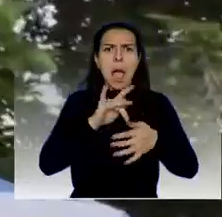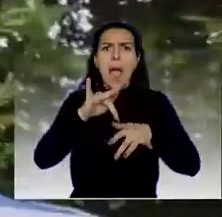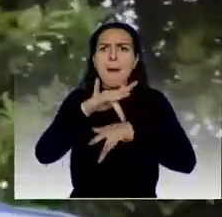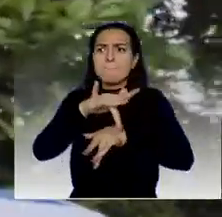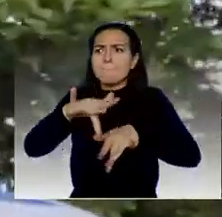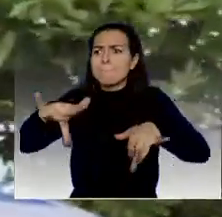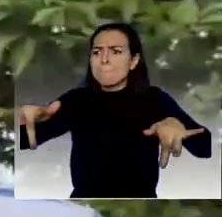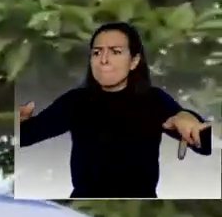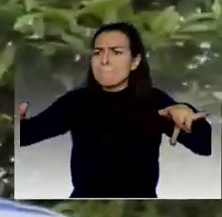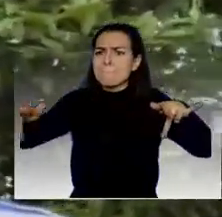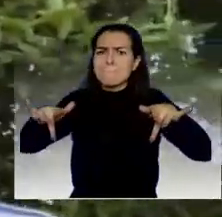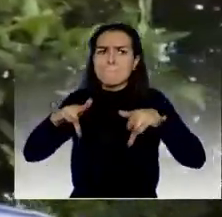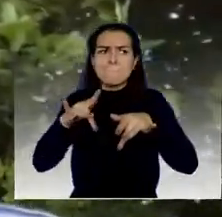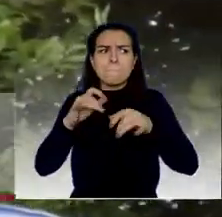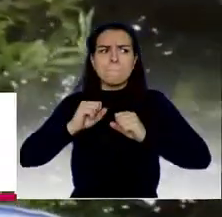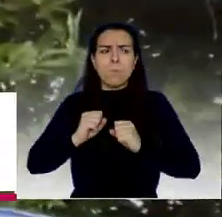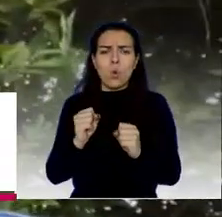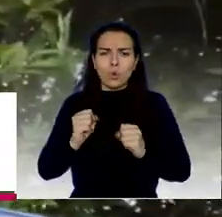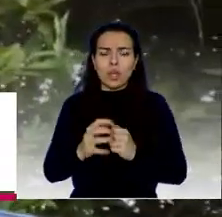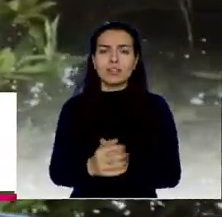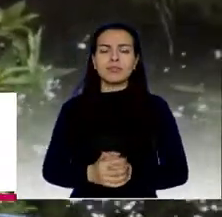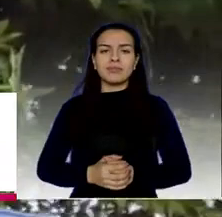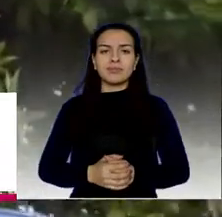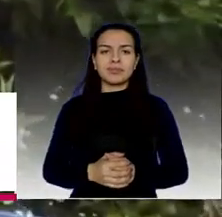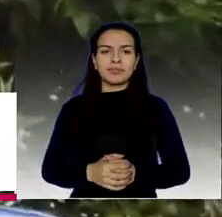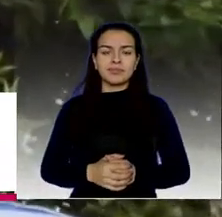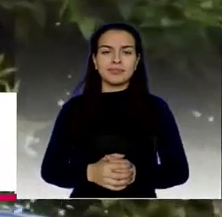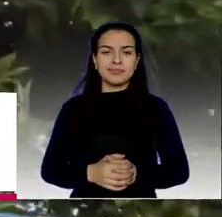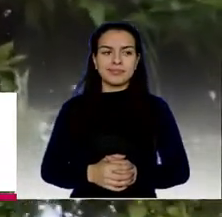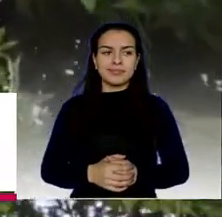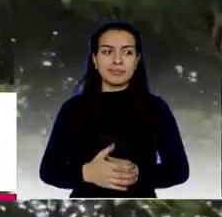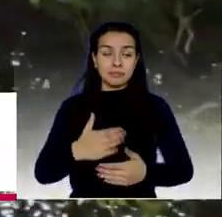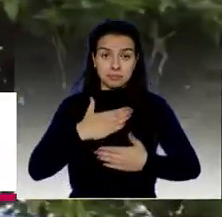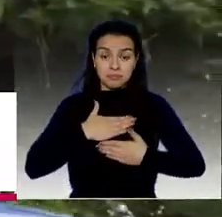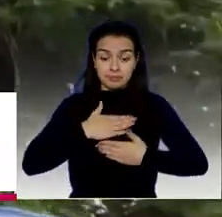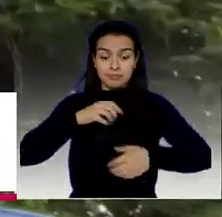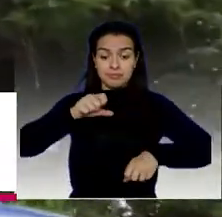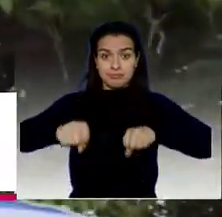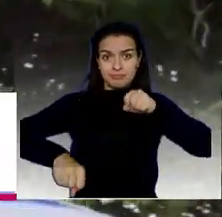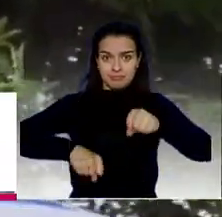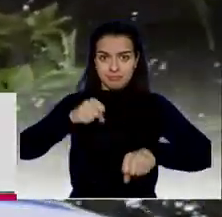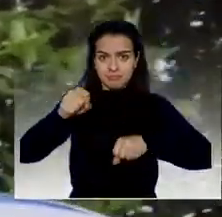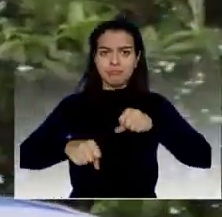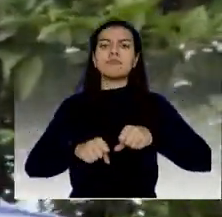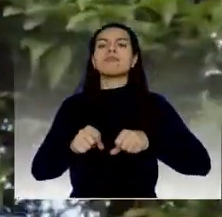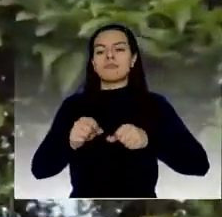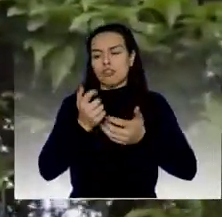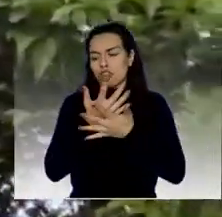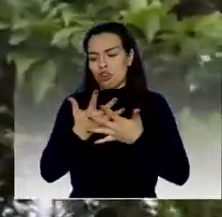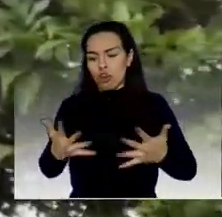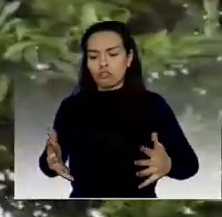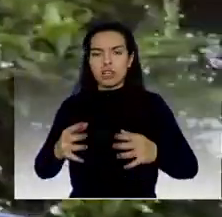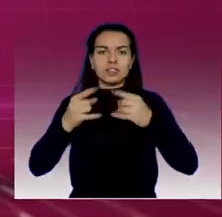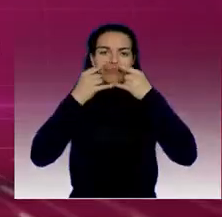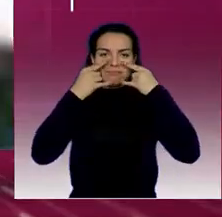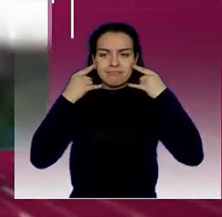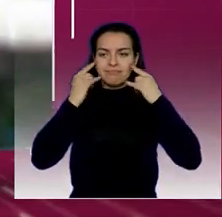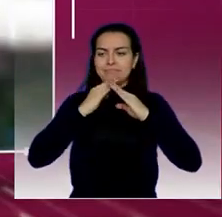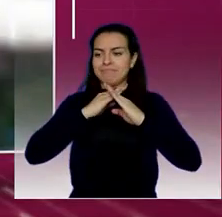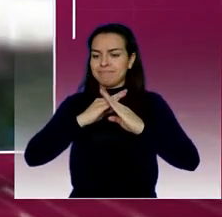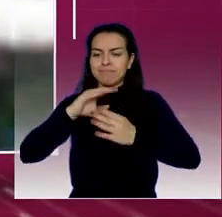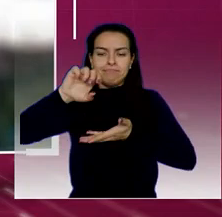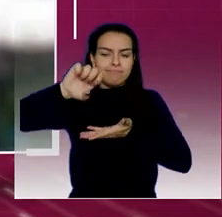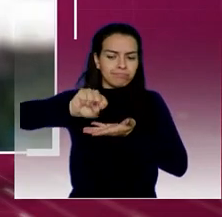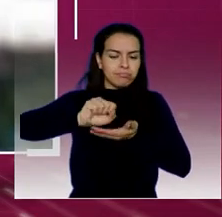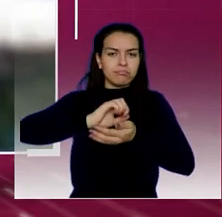tomo mi bicicleta con todo mi equipo de bioseguridad alcohol antibacterial guantes